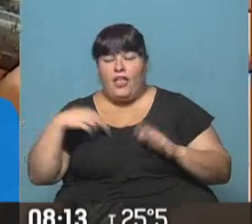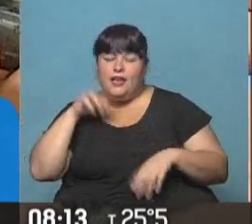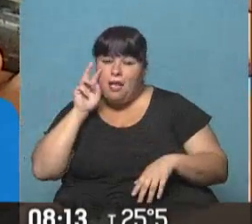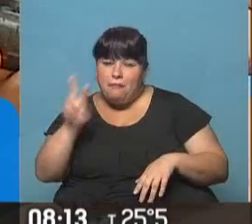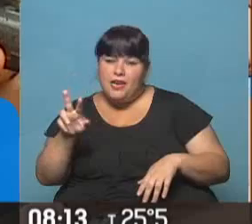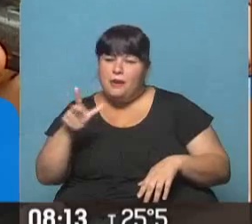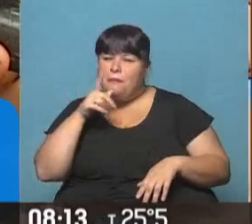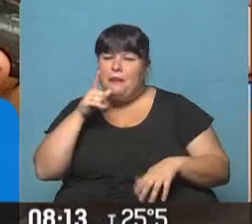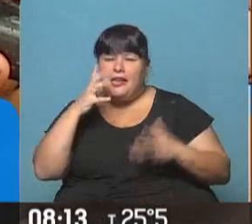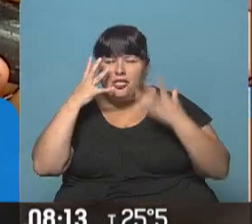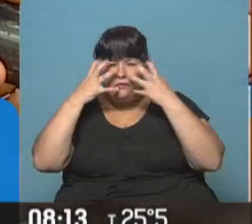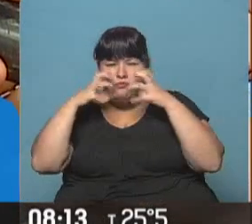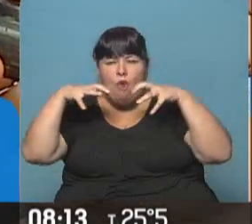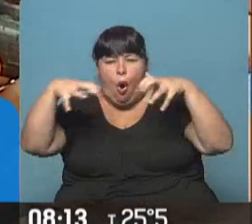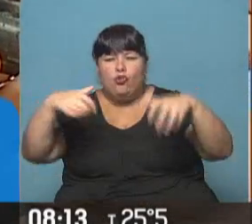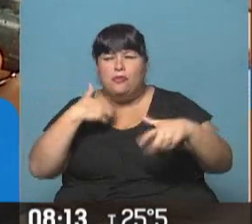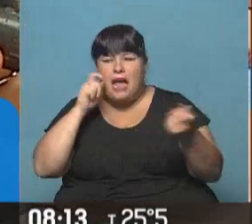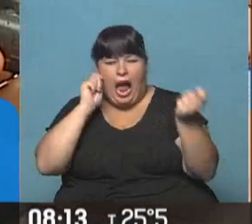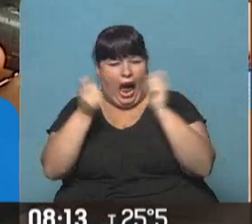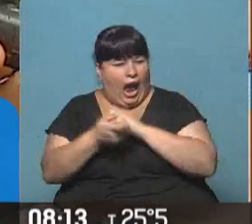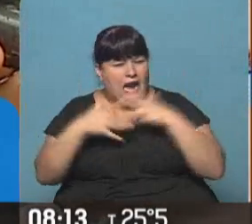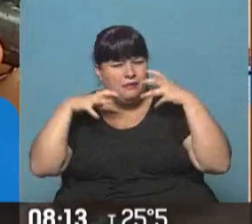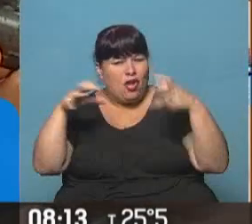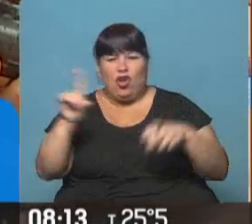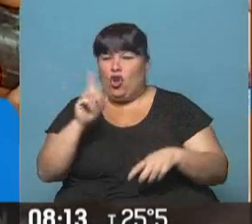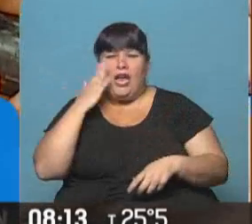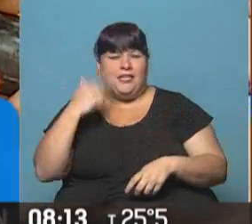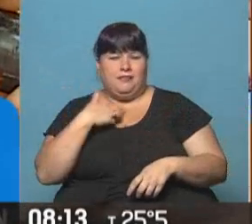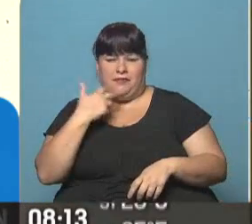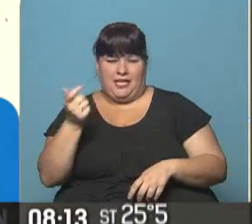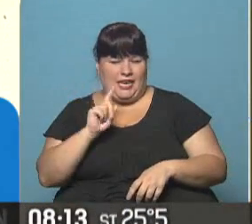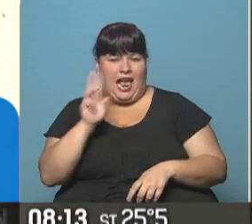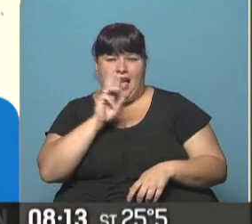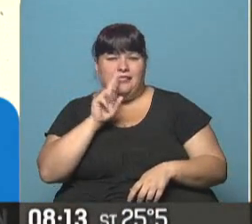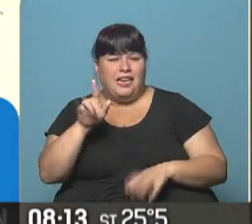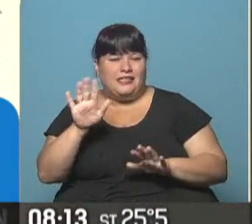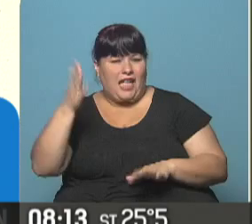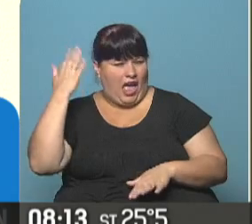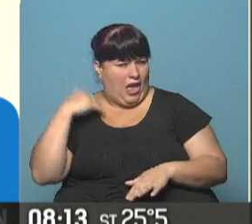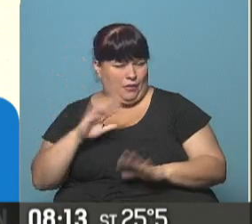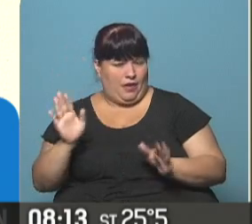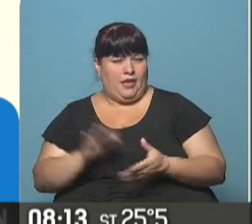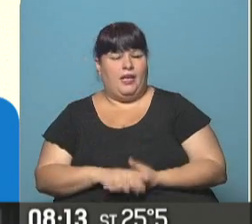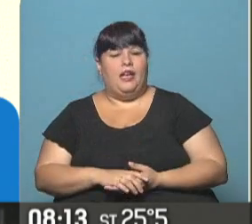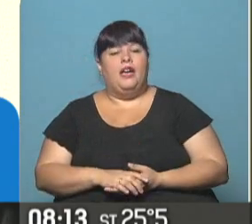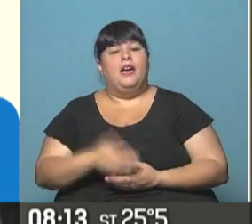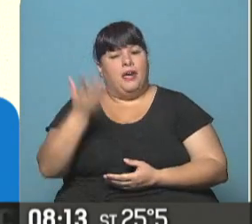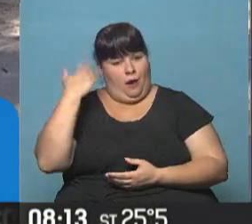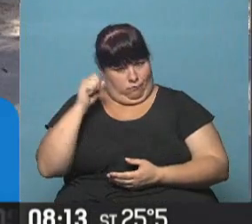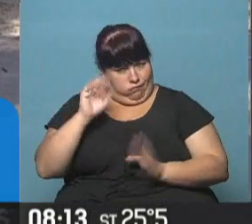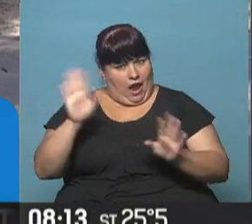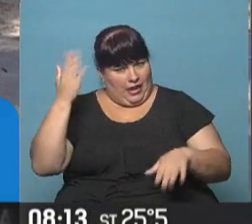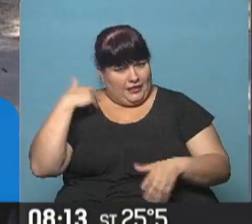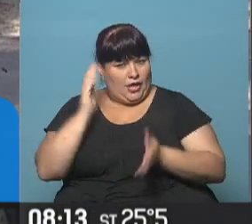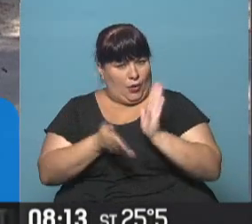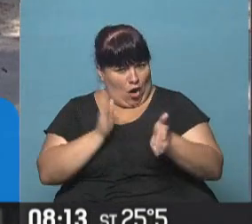y parece un monstruo mi hija. No es la misma chica que estaba. Bueno, ya se habían registrado anteriormente